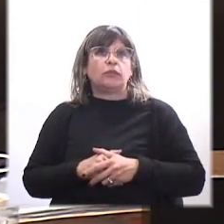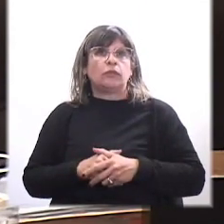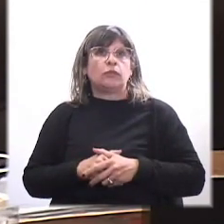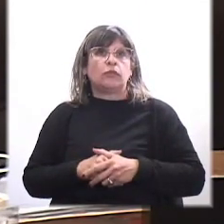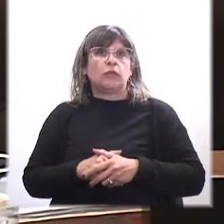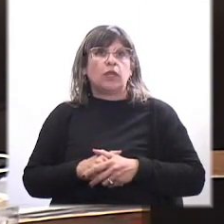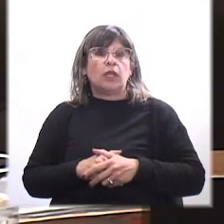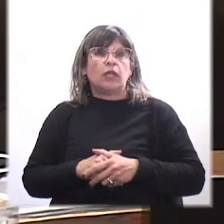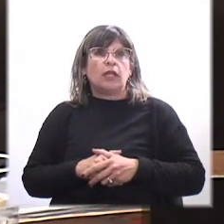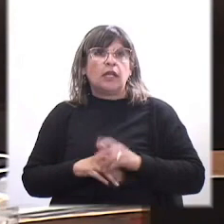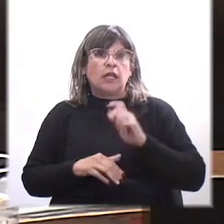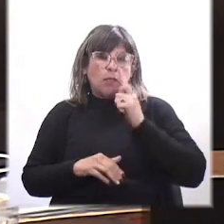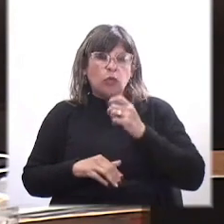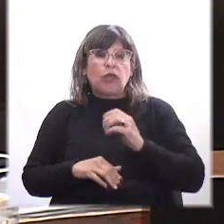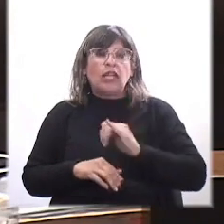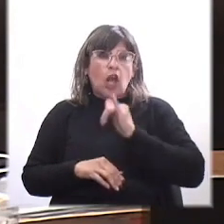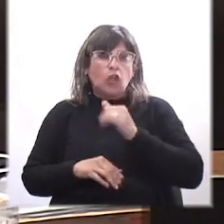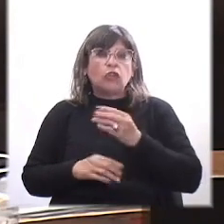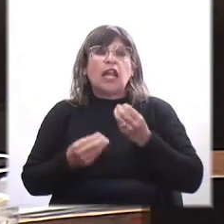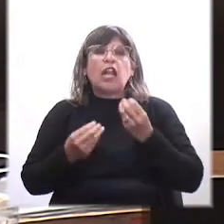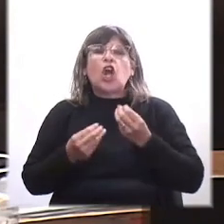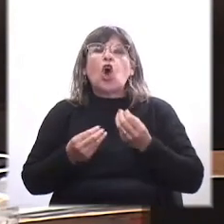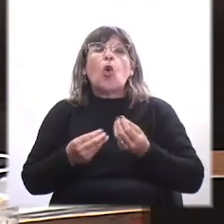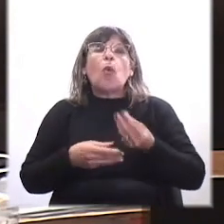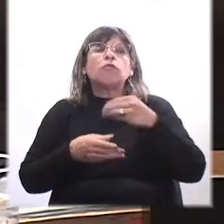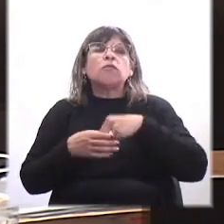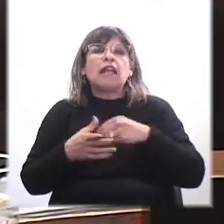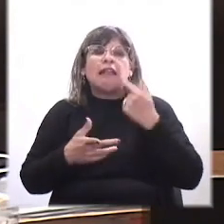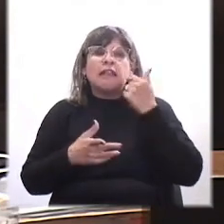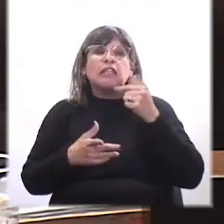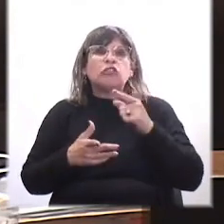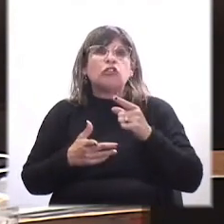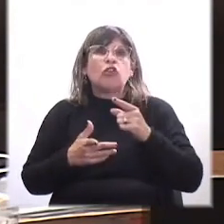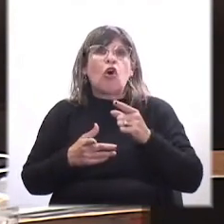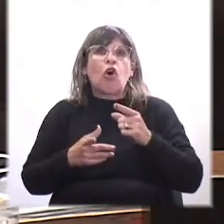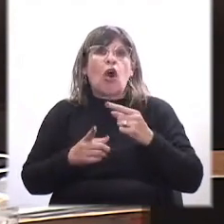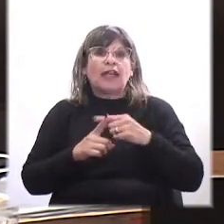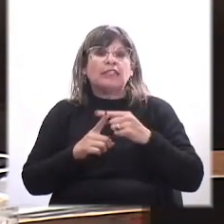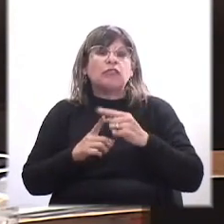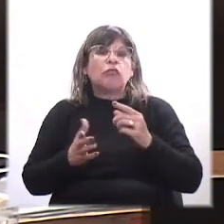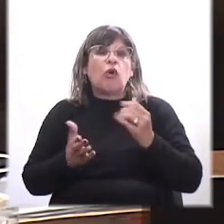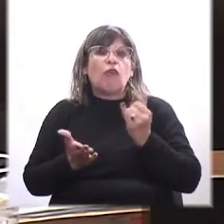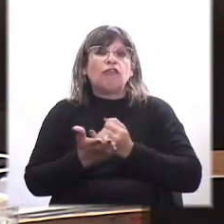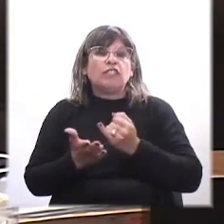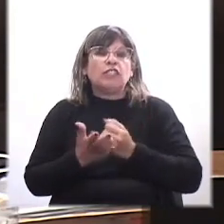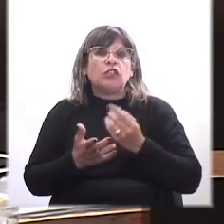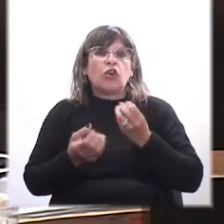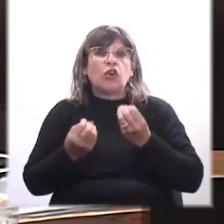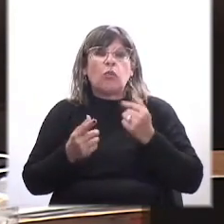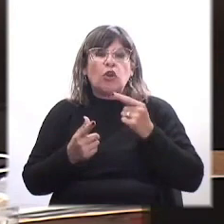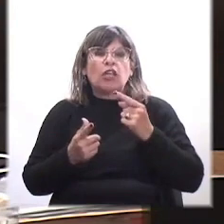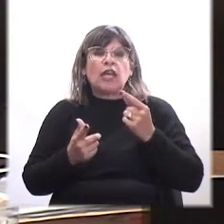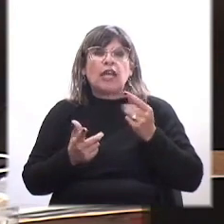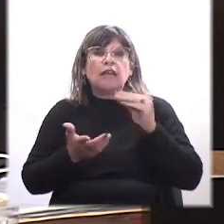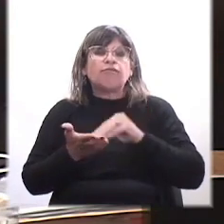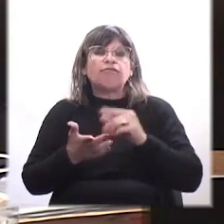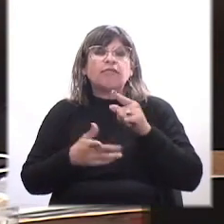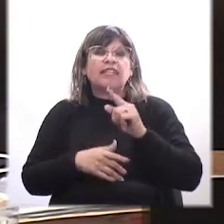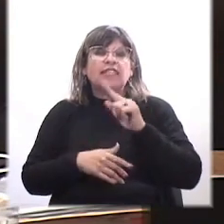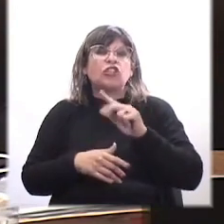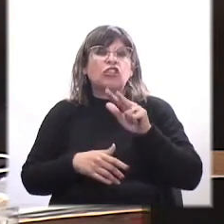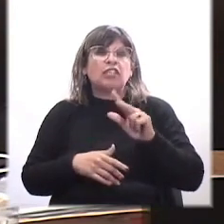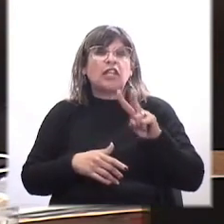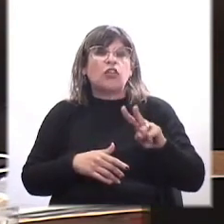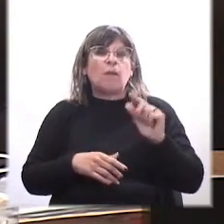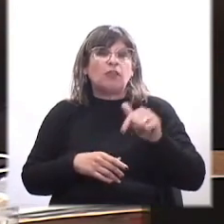Y me gustaría comentarles cómo se integran esos activos físicos y por qué están valuados en esos 132 millones de dólares.